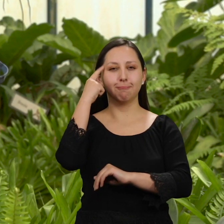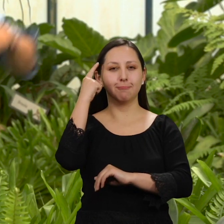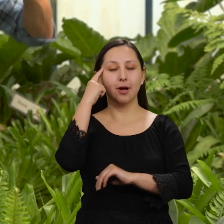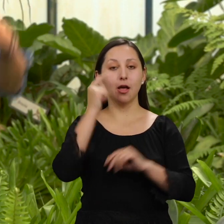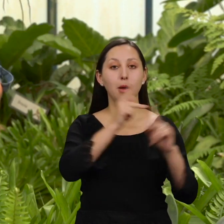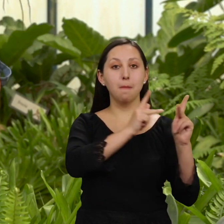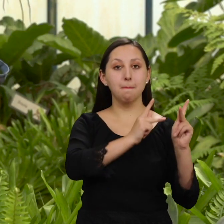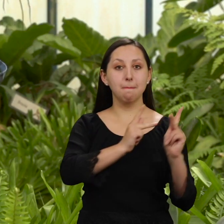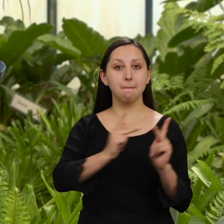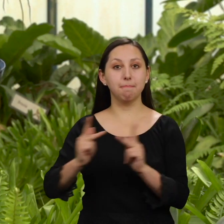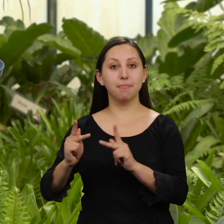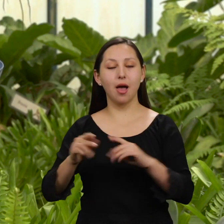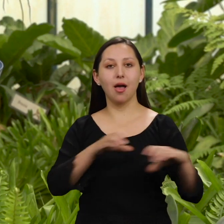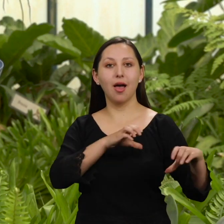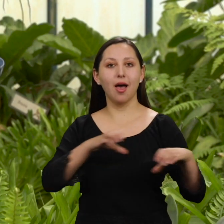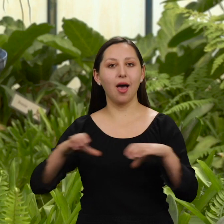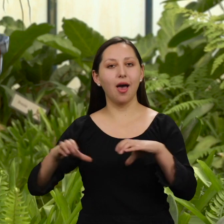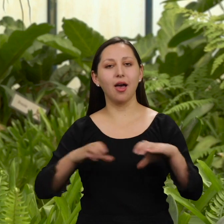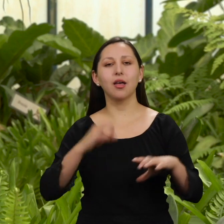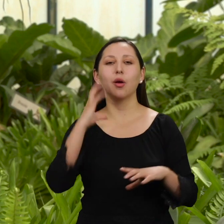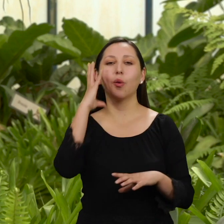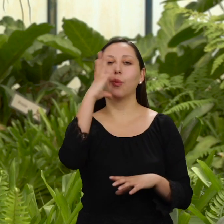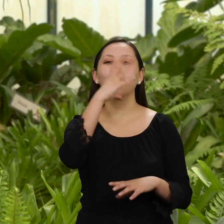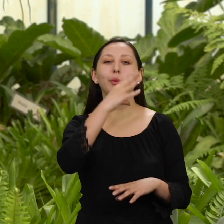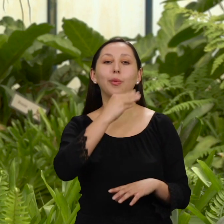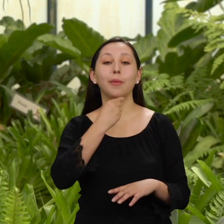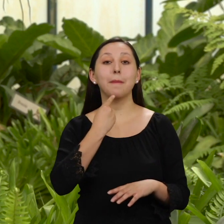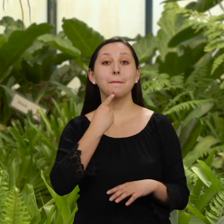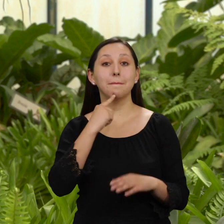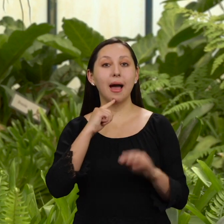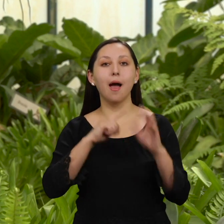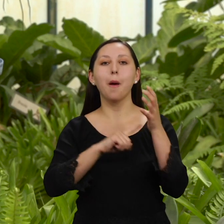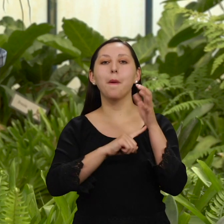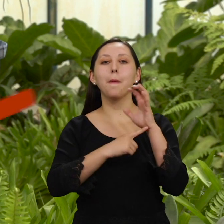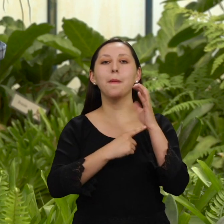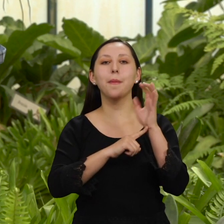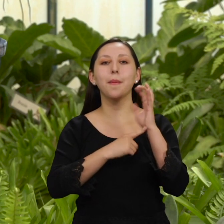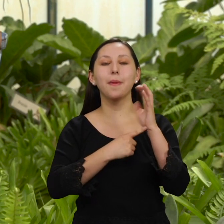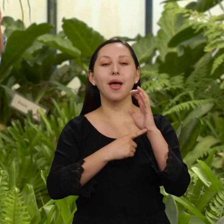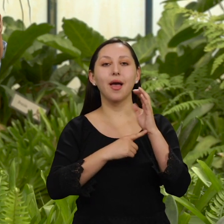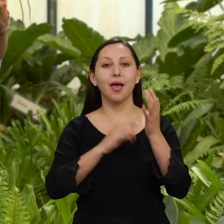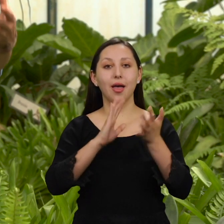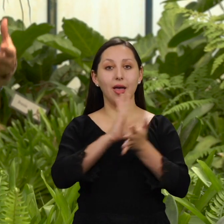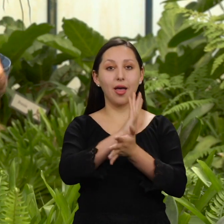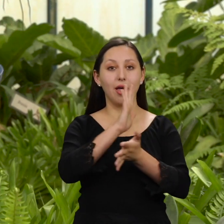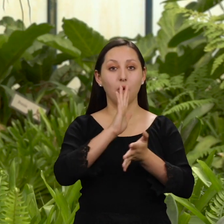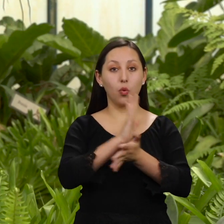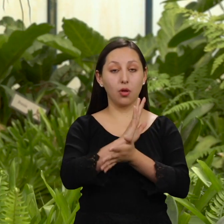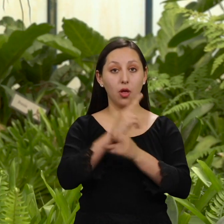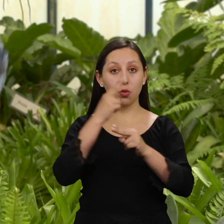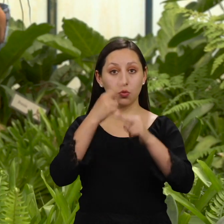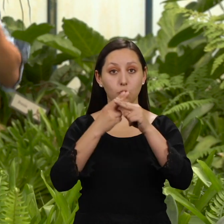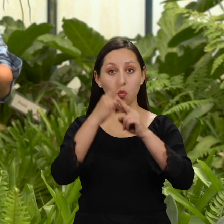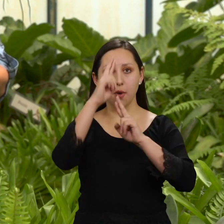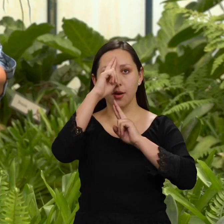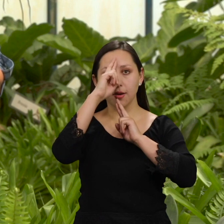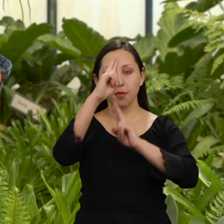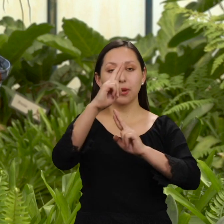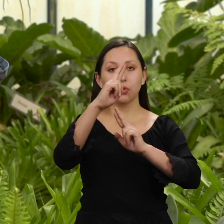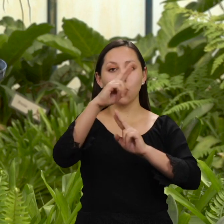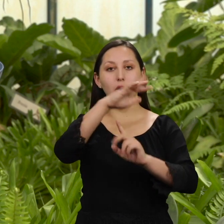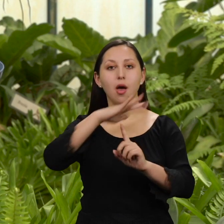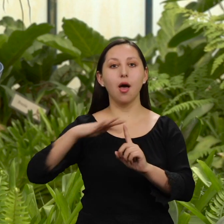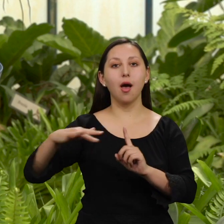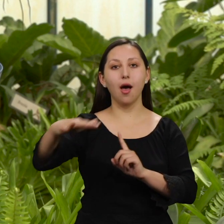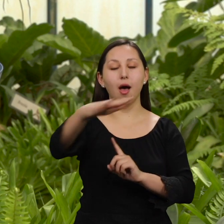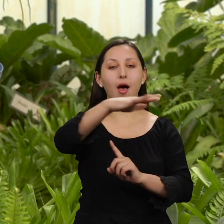planificando una actividad súper chévere Para la feria escolar que se llama Respeto al Medio Ambiente Con mis estudiantes